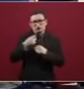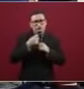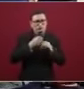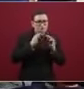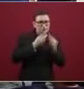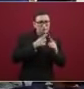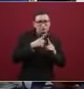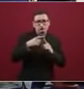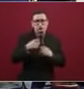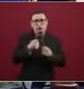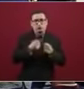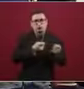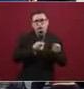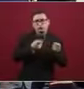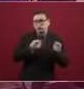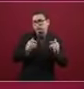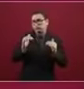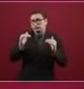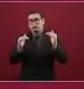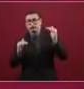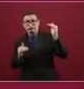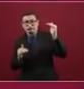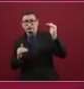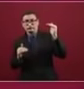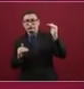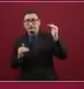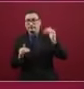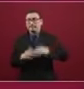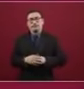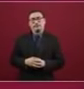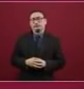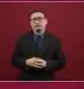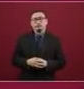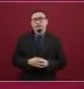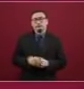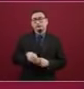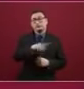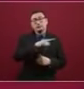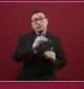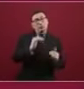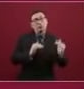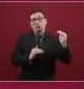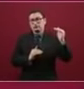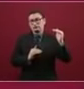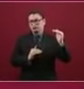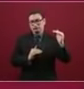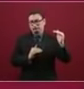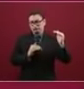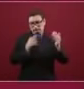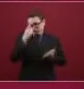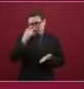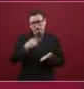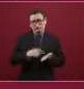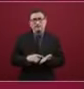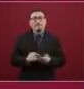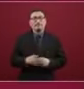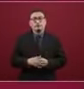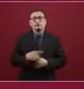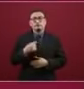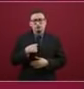No lleva ventaja la delincuencia. Creo, estoy convencido de